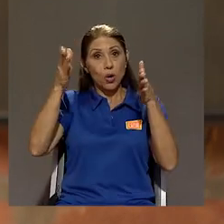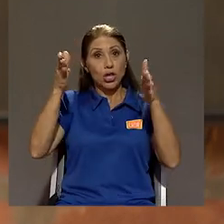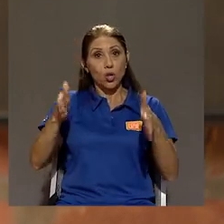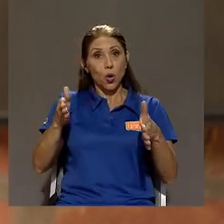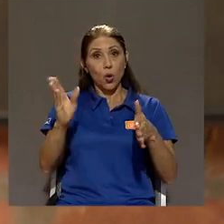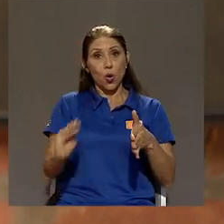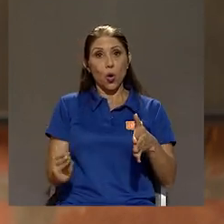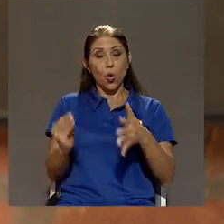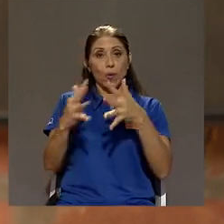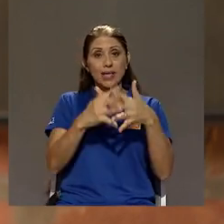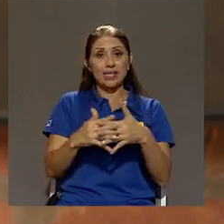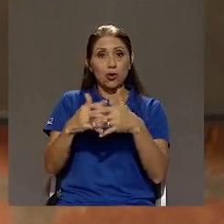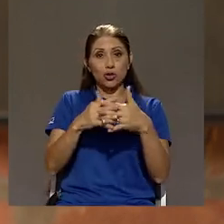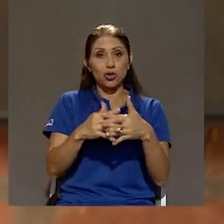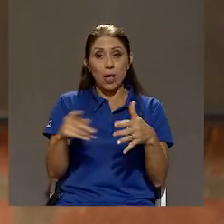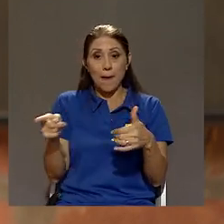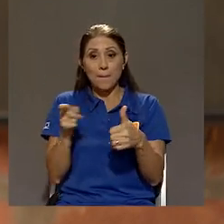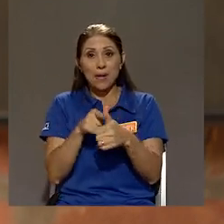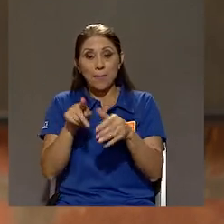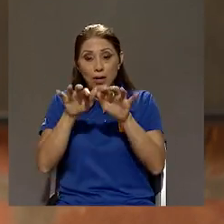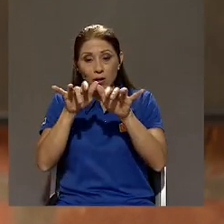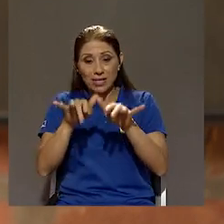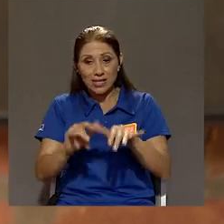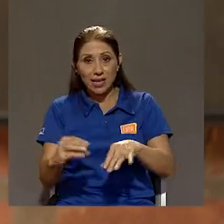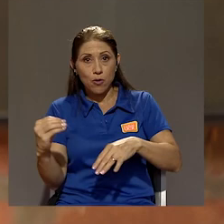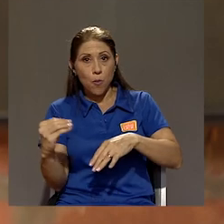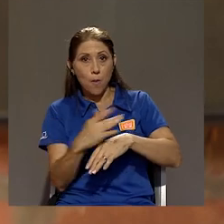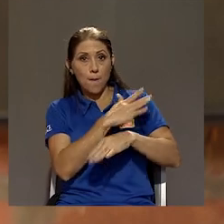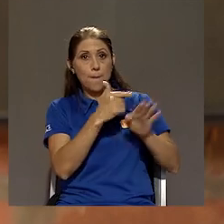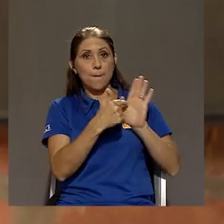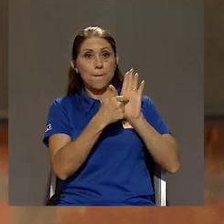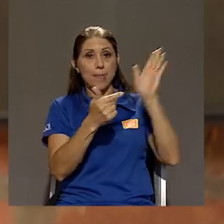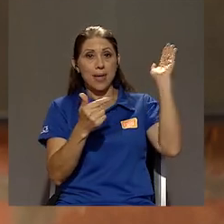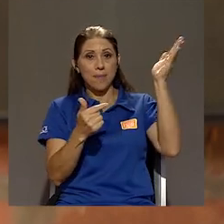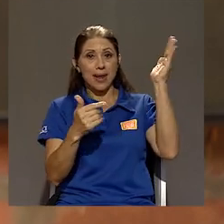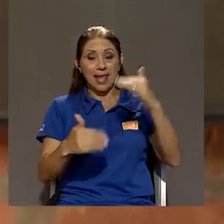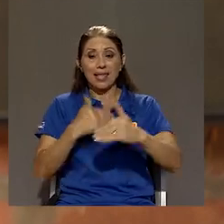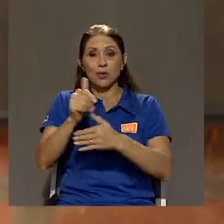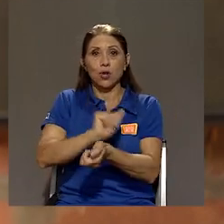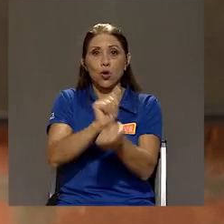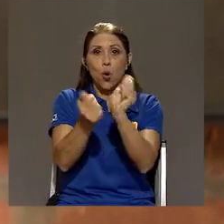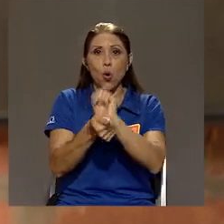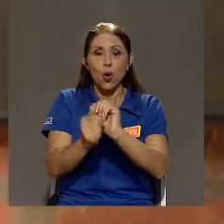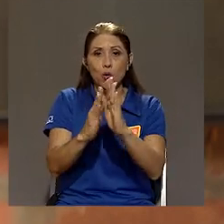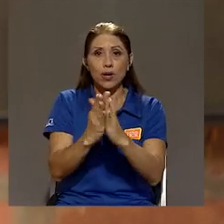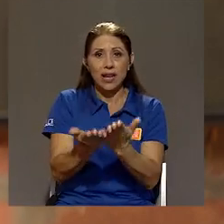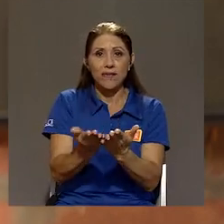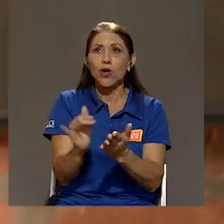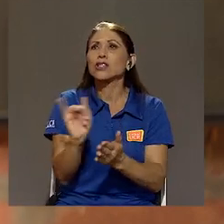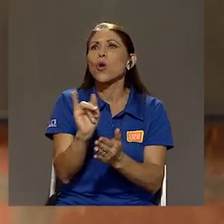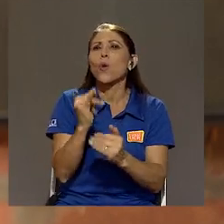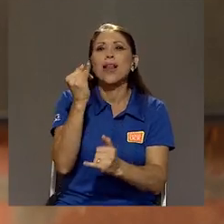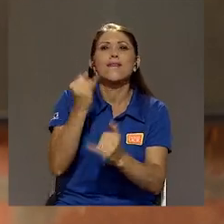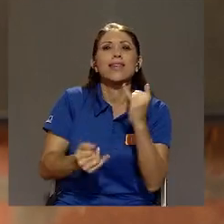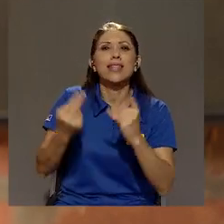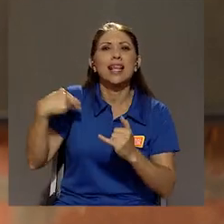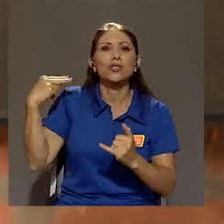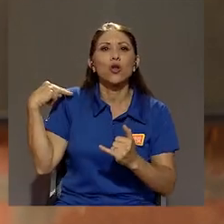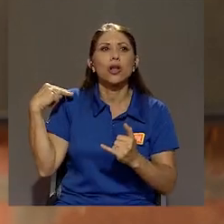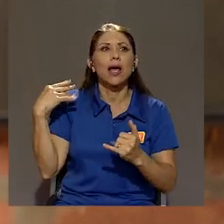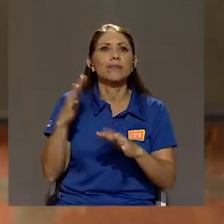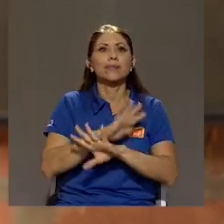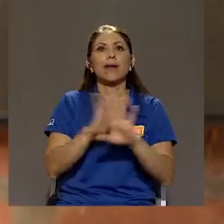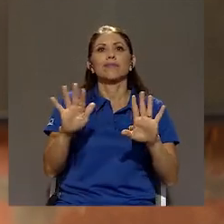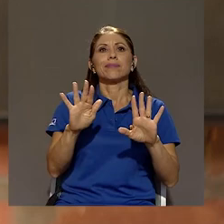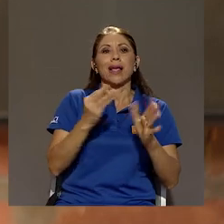Unidos, escribe primero un paper y después lo convierte en un libro que es El fin de la historia. Y es algo así como que, bueno, de ahí, knockout, se acabó la pelea, el capitalismo le ganó